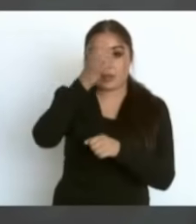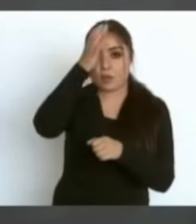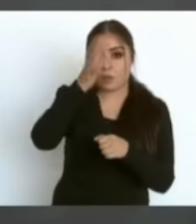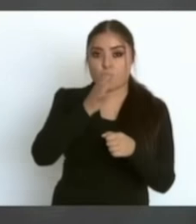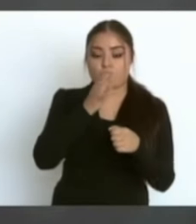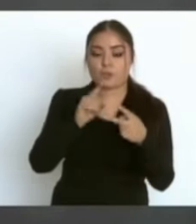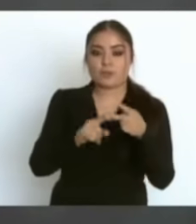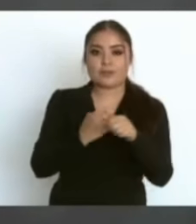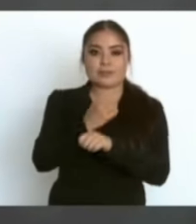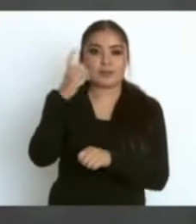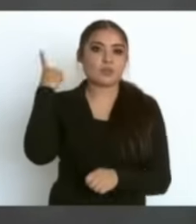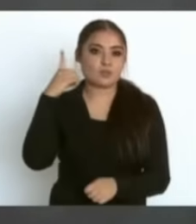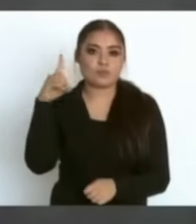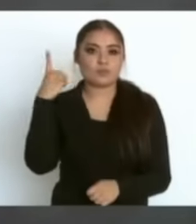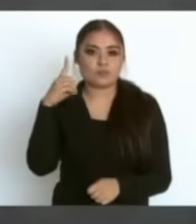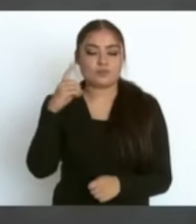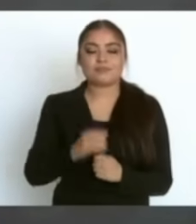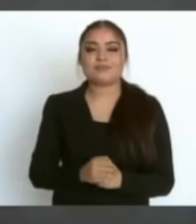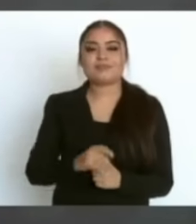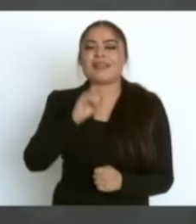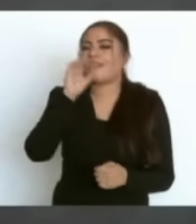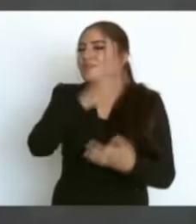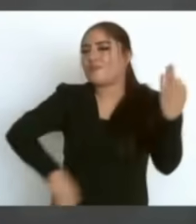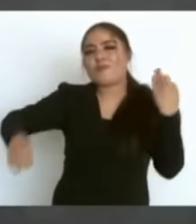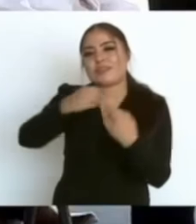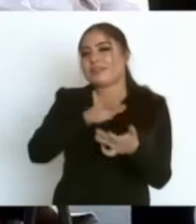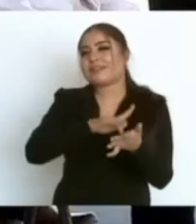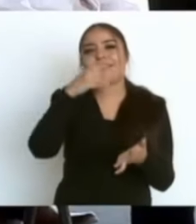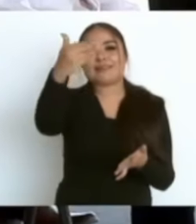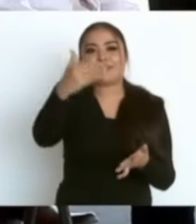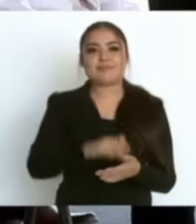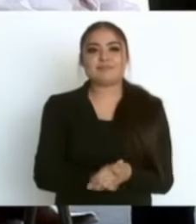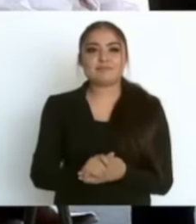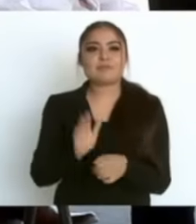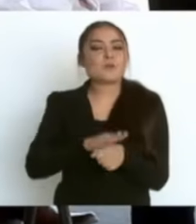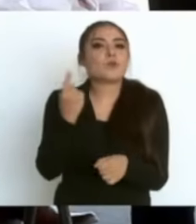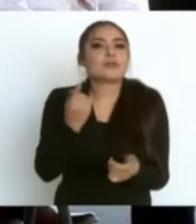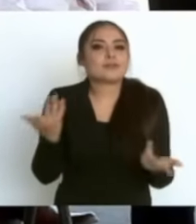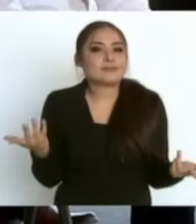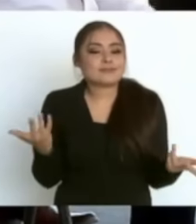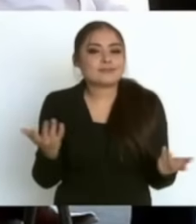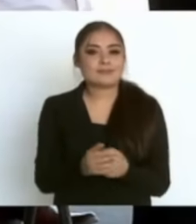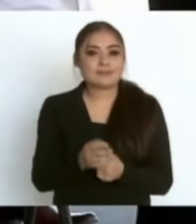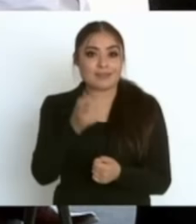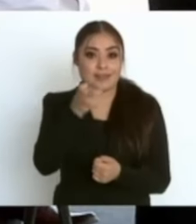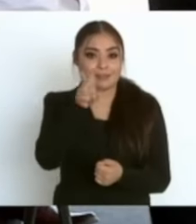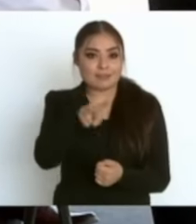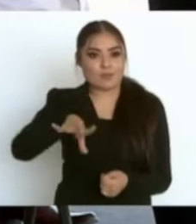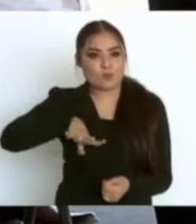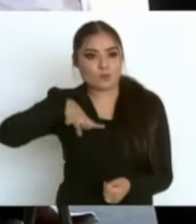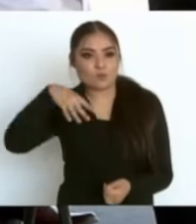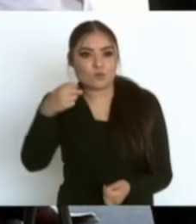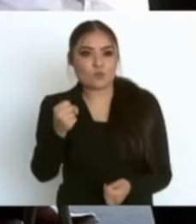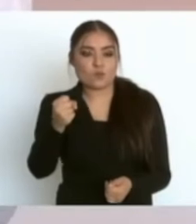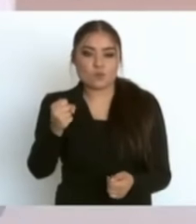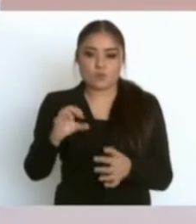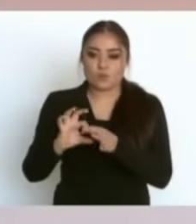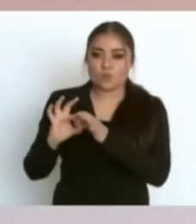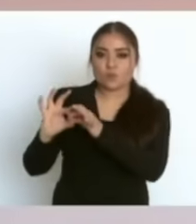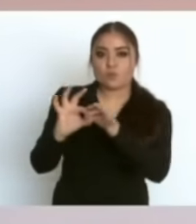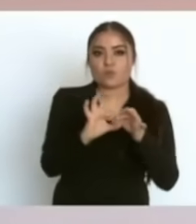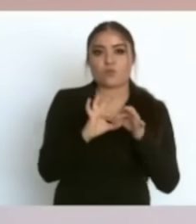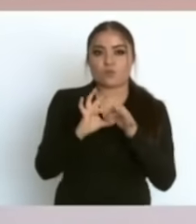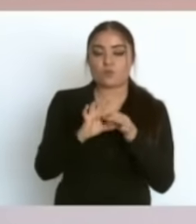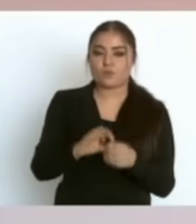como de durango agradecerle a todos porque este es un esfuerzo conjunto es la suma de